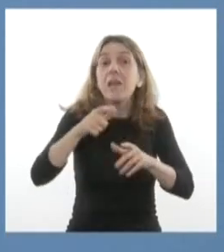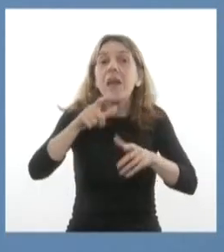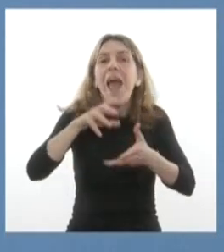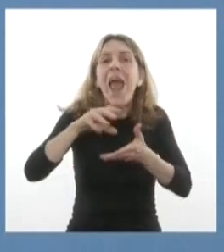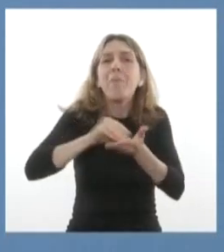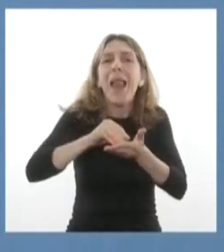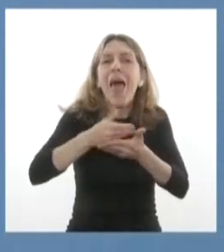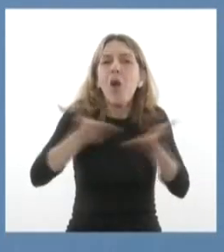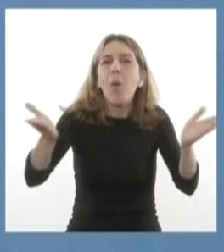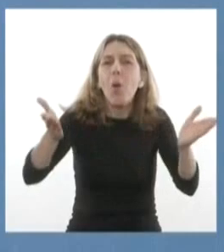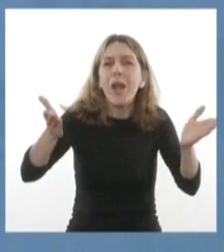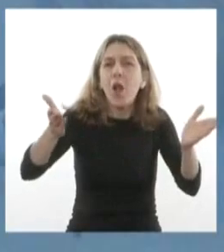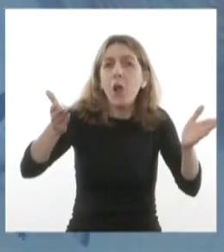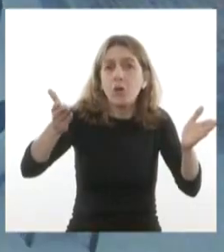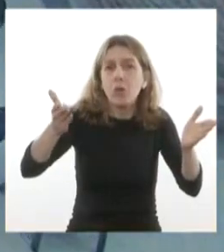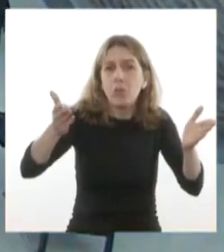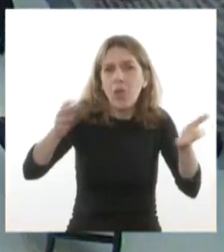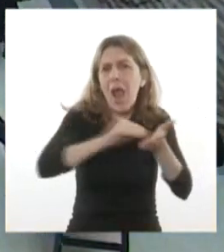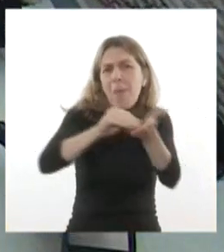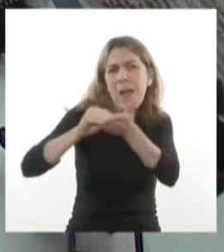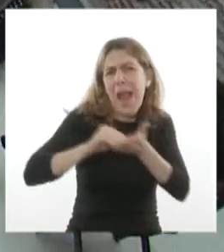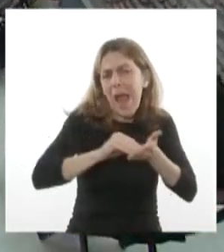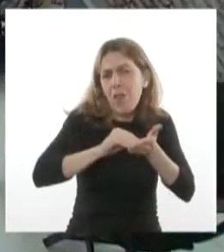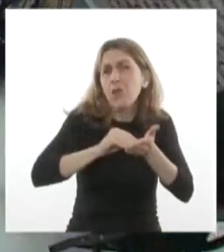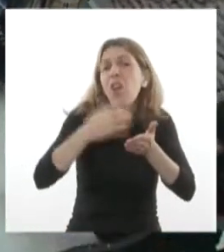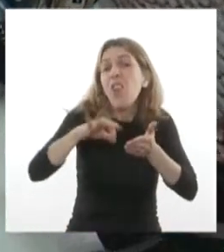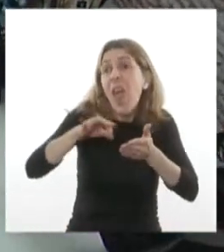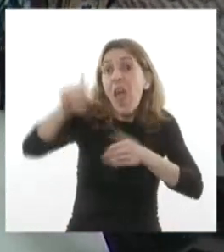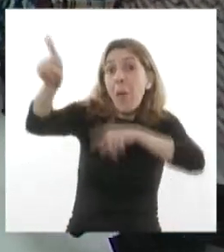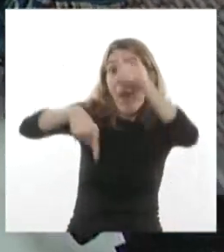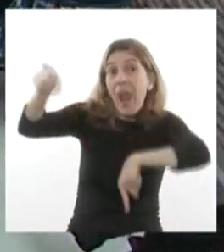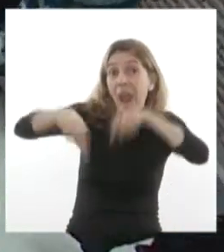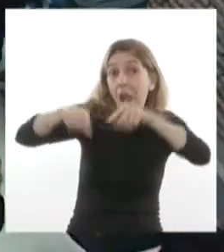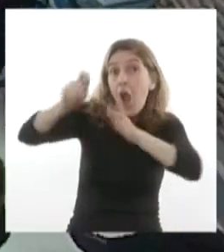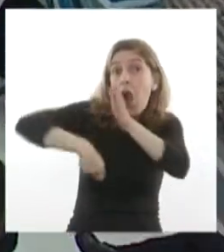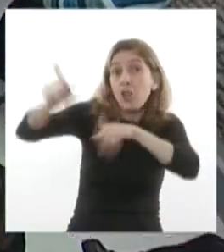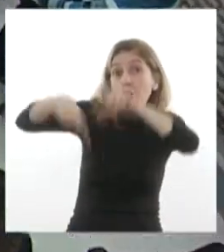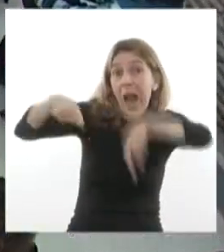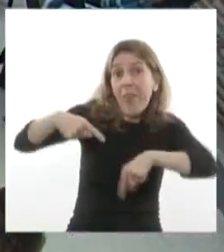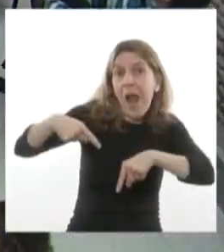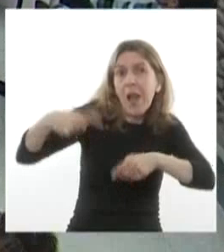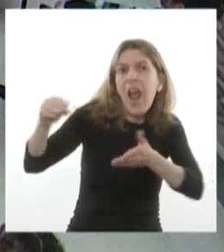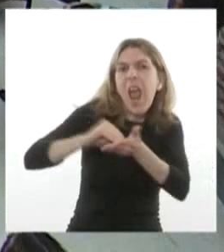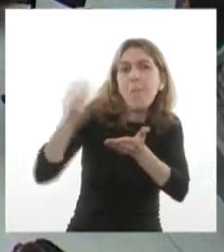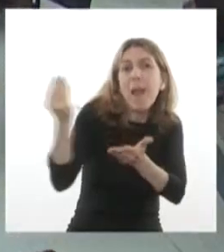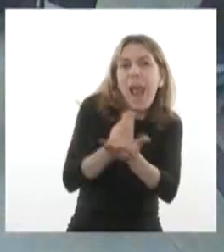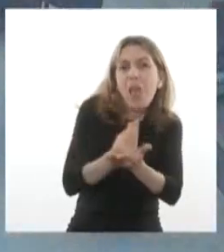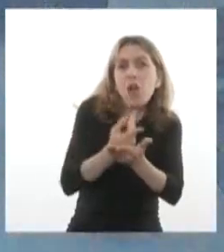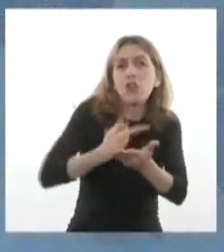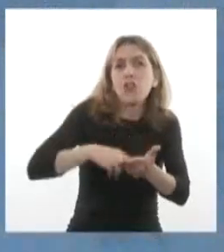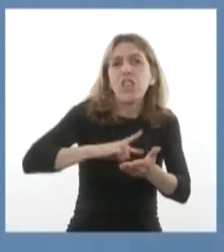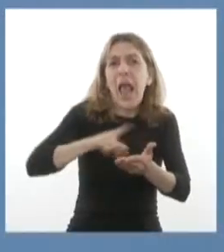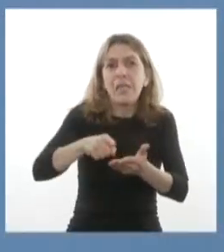público personas de la comunidad trans. ¿Cuál es el problema? ¿Por qué no lo resolvemos por DNU? Y eso va a ser